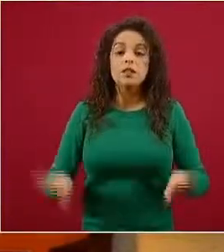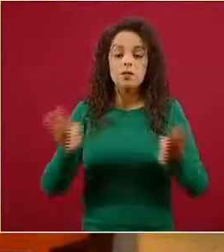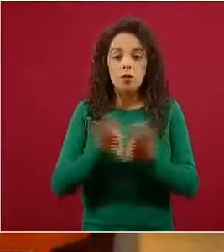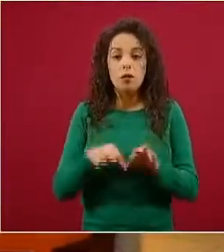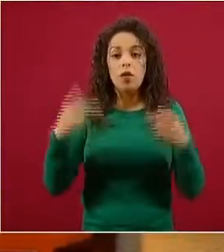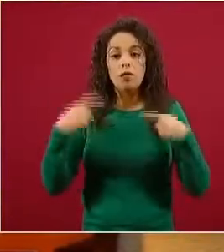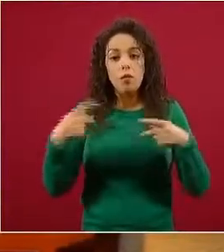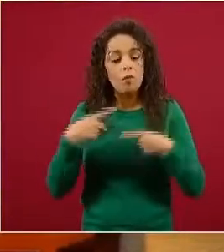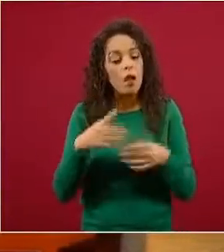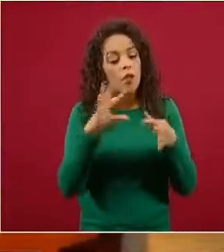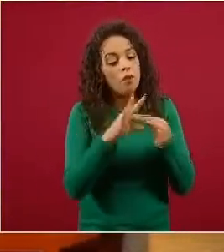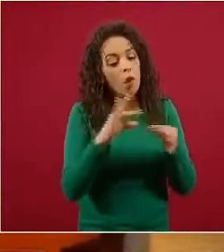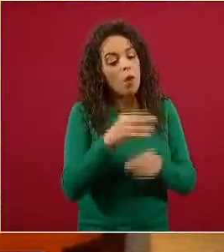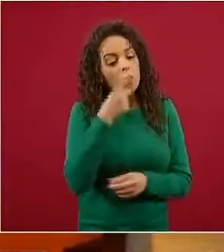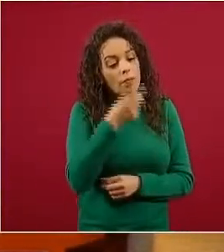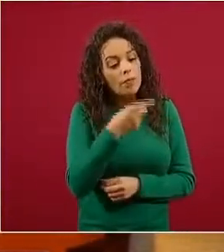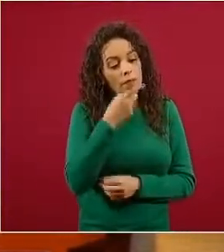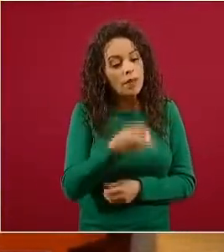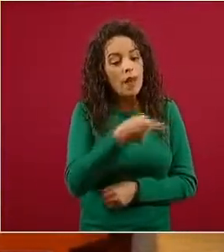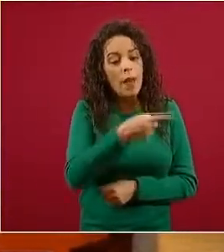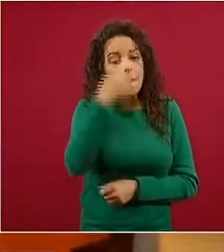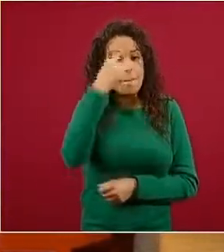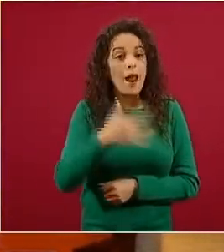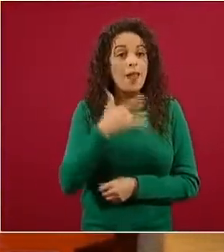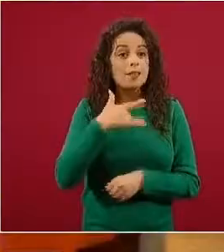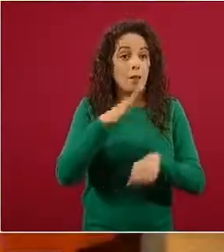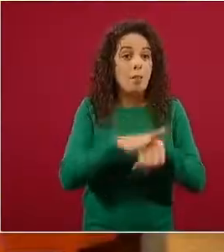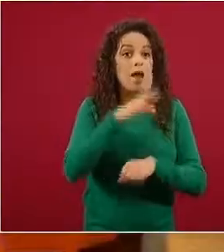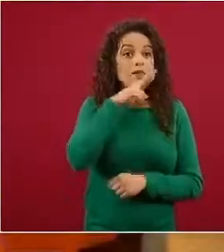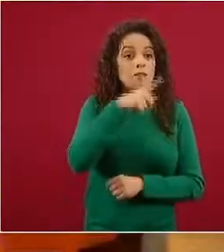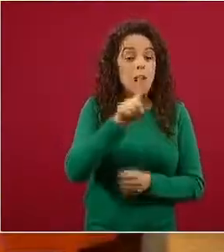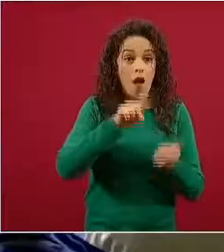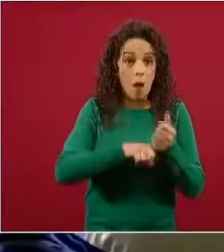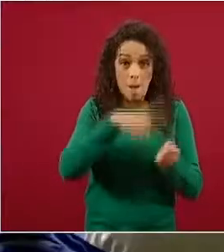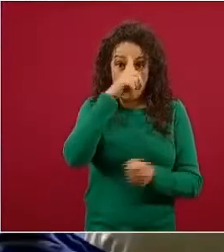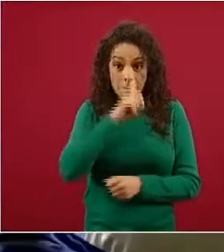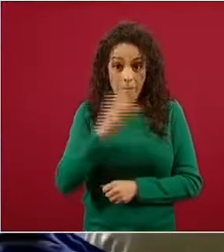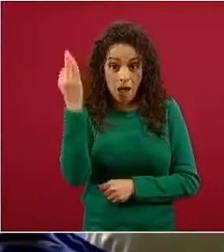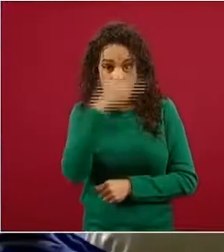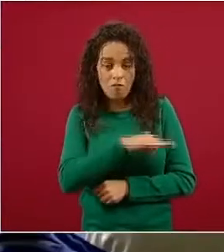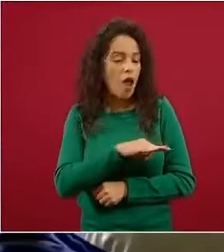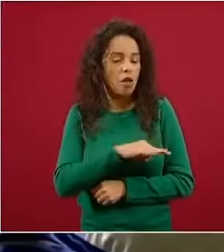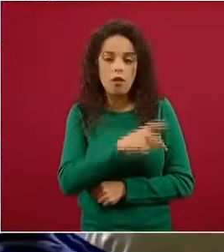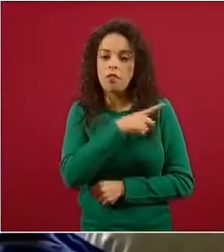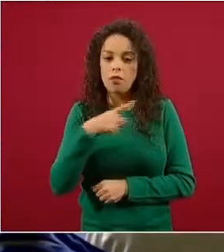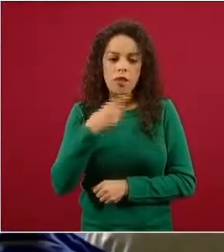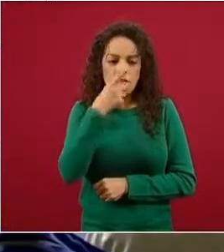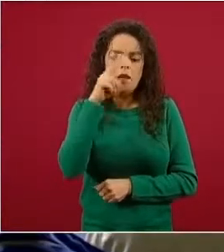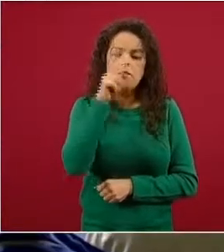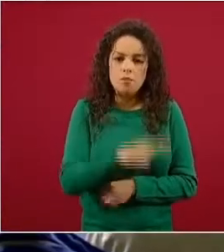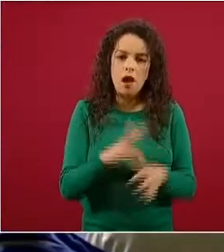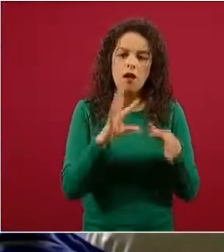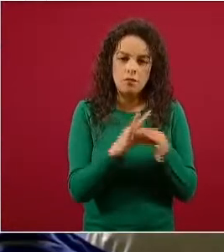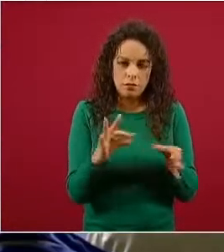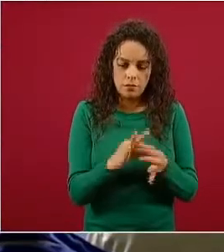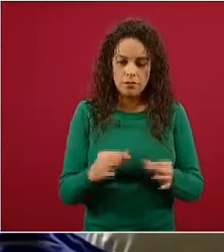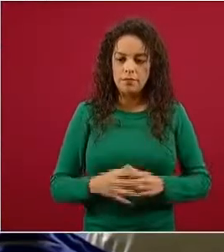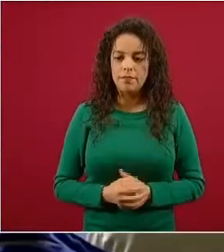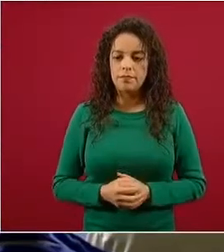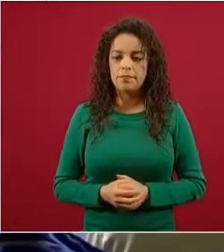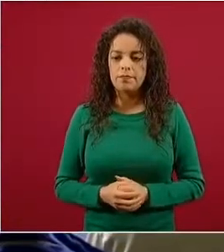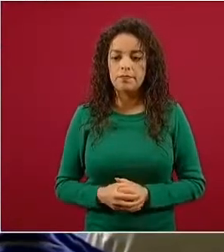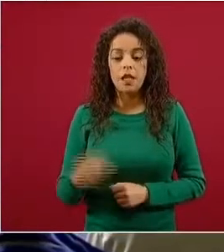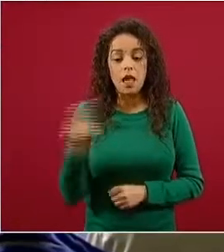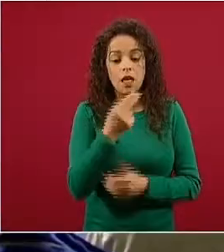decir, el duelo no es, más bien el duelo es un traje a la medida, es decir, no porque le